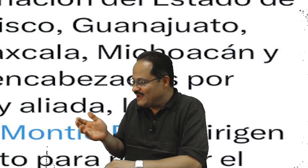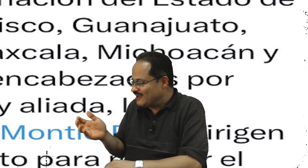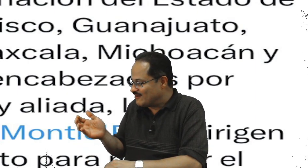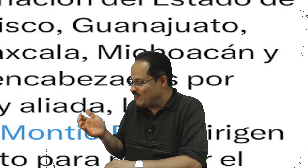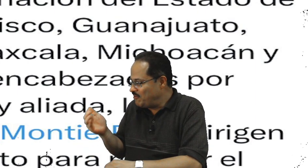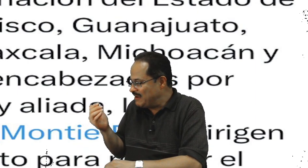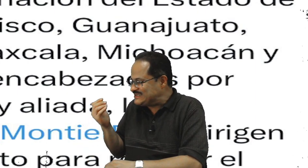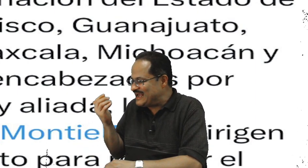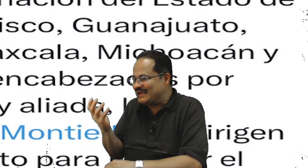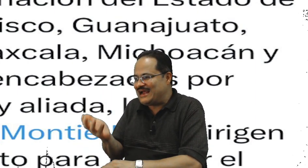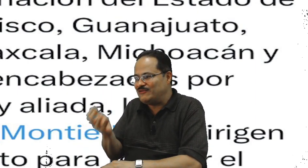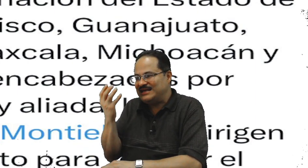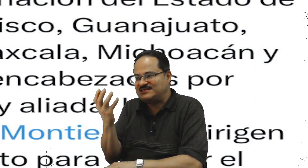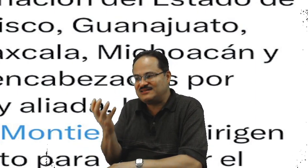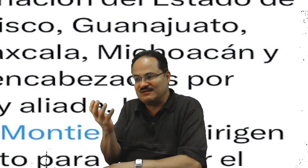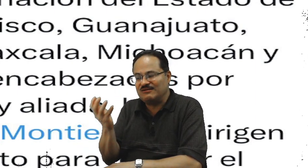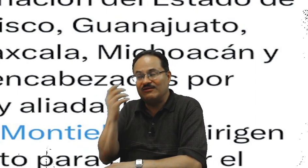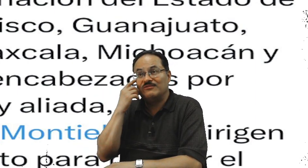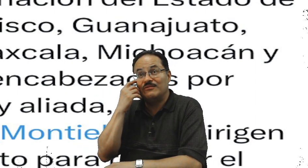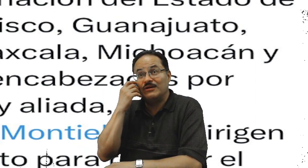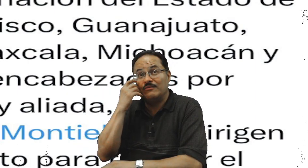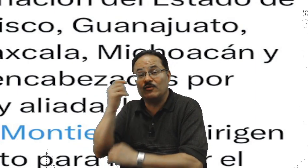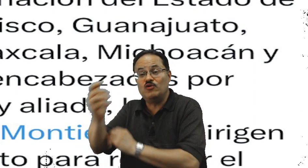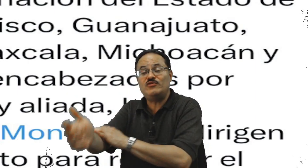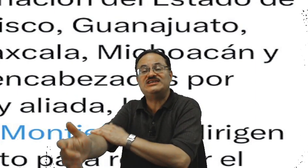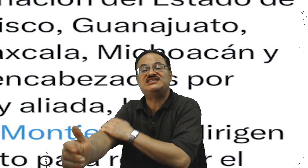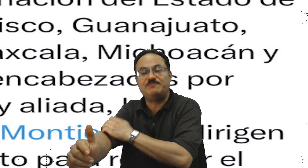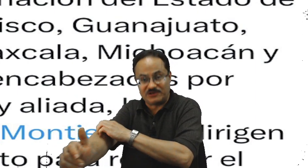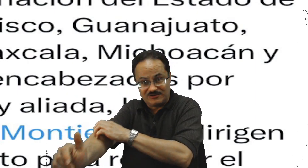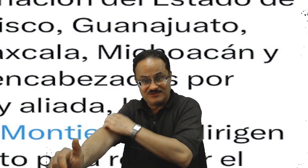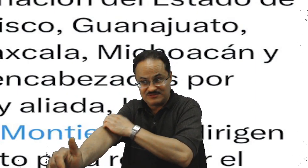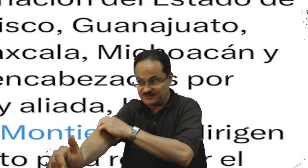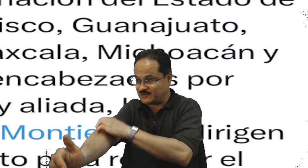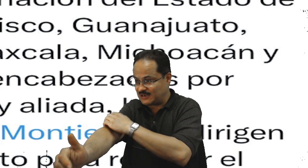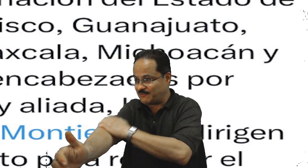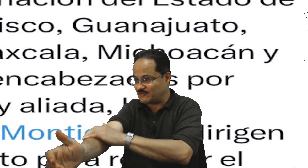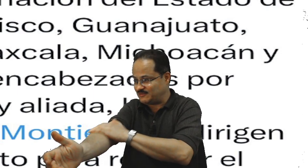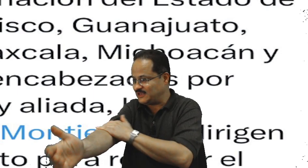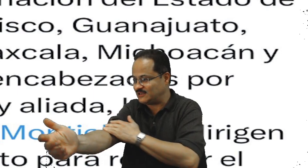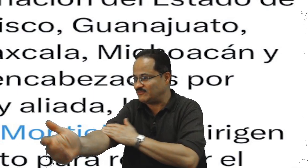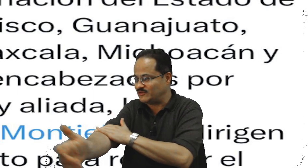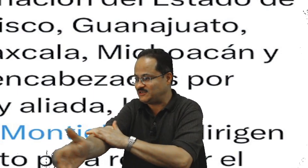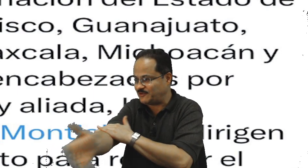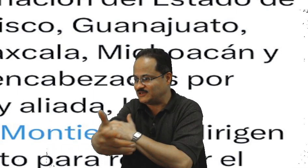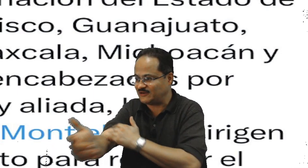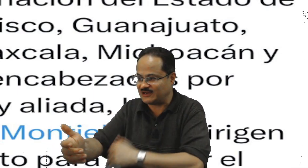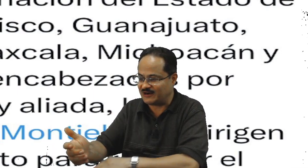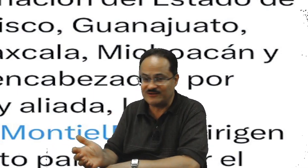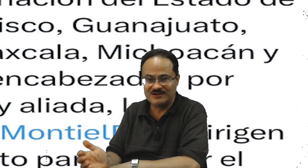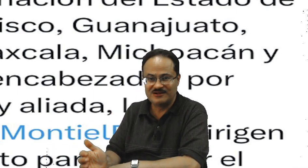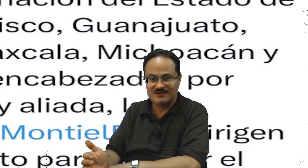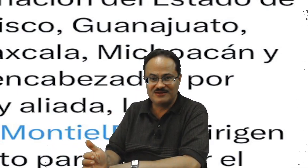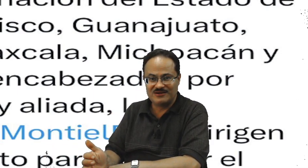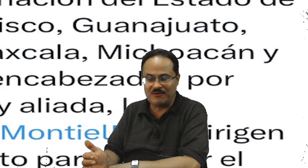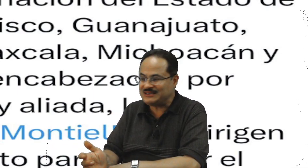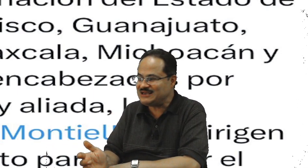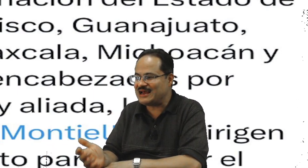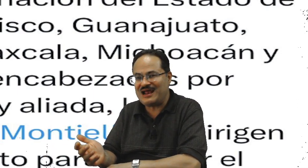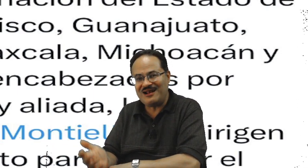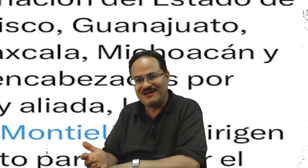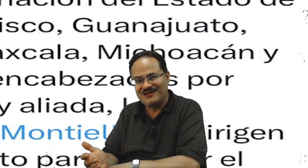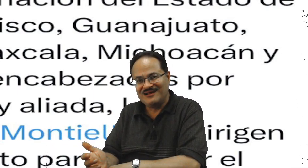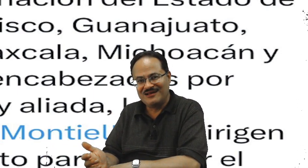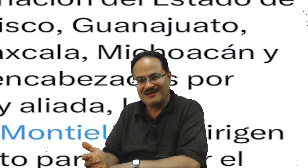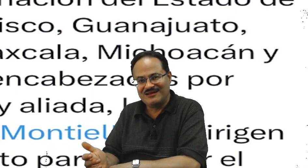tiene cómo va agarrar un municipio Sí porque Acapulco viene siendo el municipio del Estado Guerrero Cómo vas